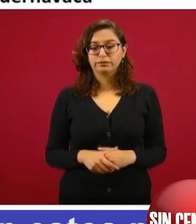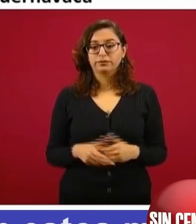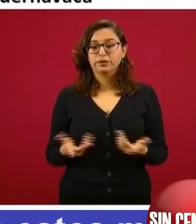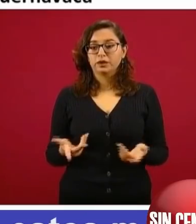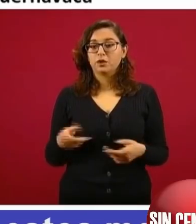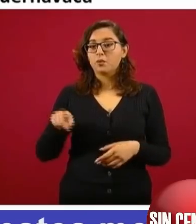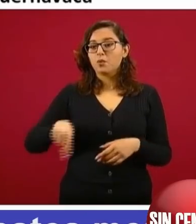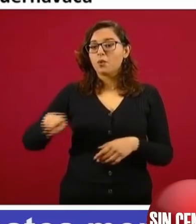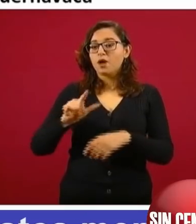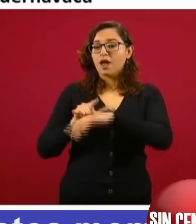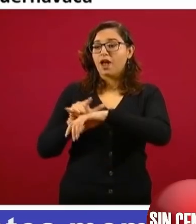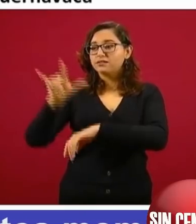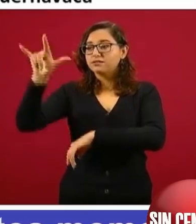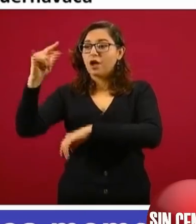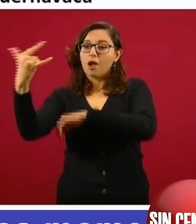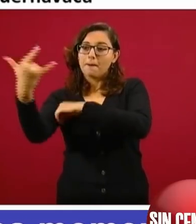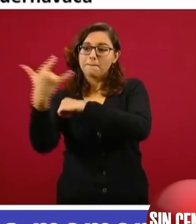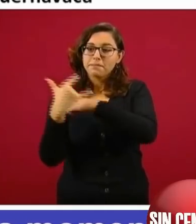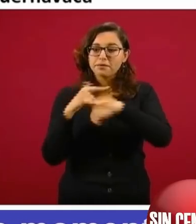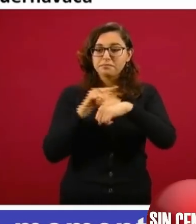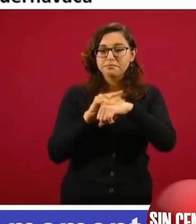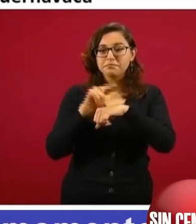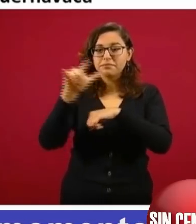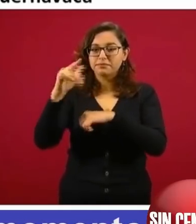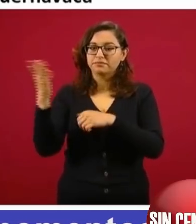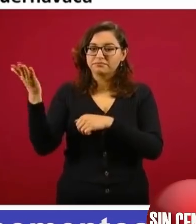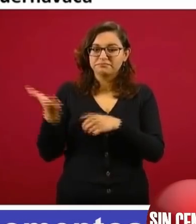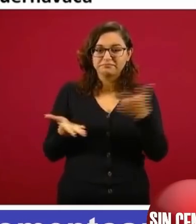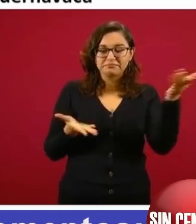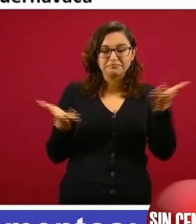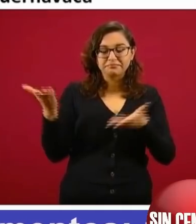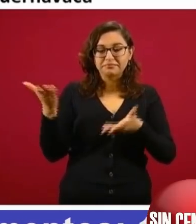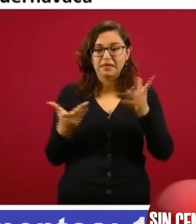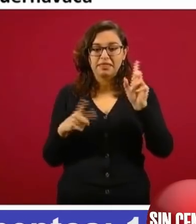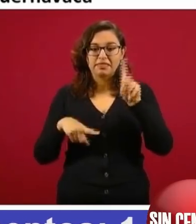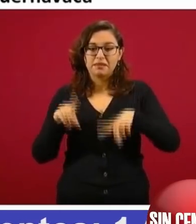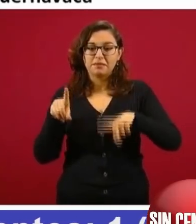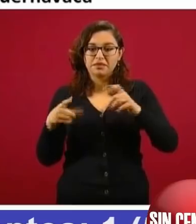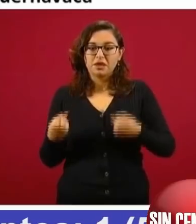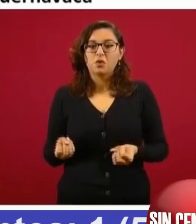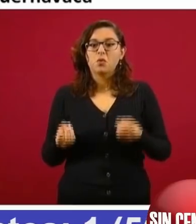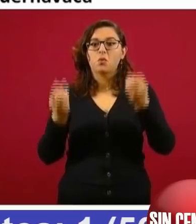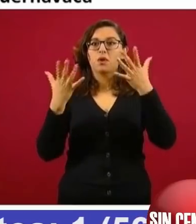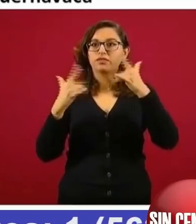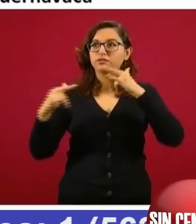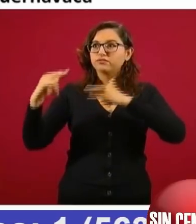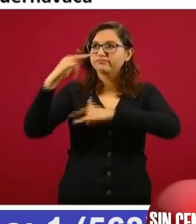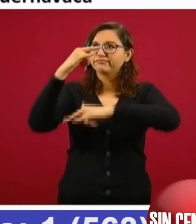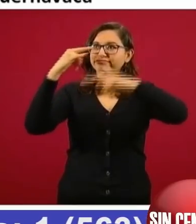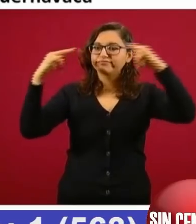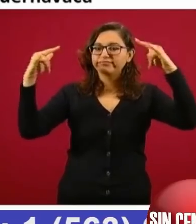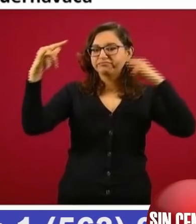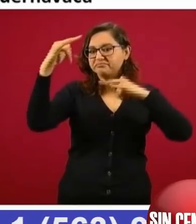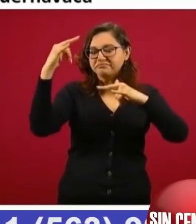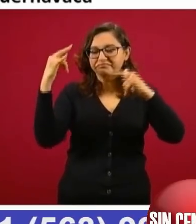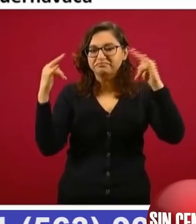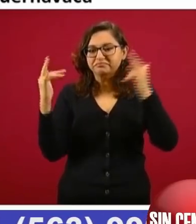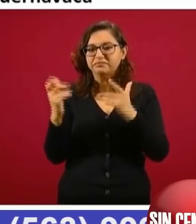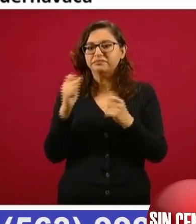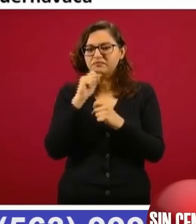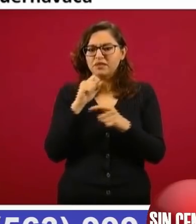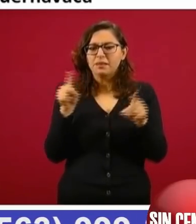luego se les va moviendo de conformidad con la cantidad de aviones que hay en el espacio aéreo. Y lo mismo ocurre con cada uno de